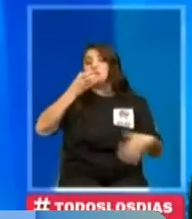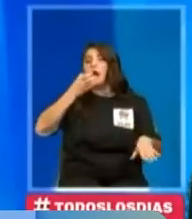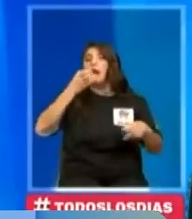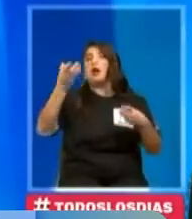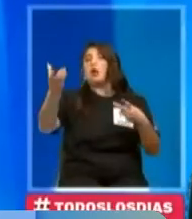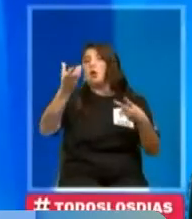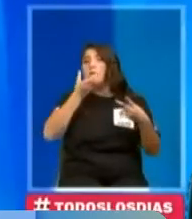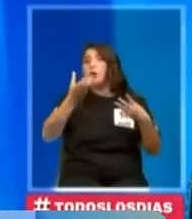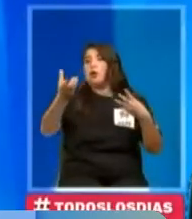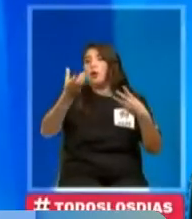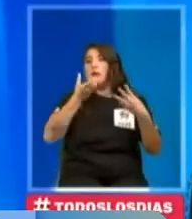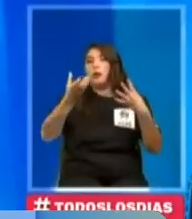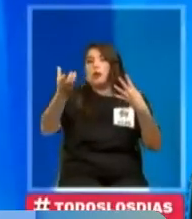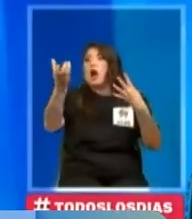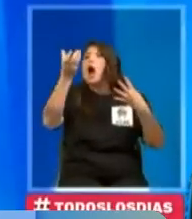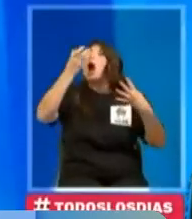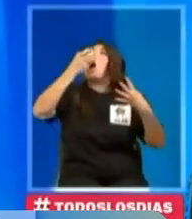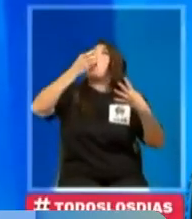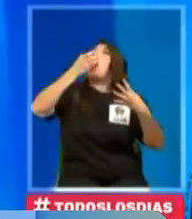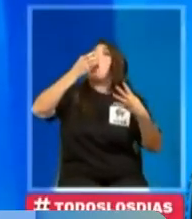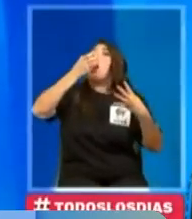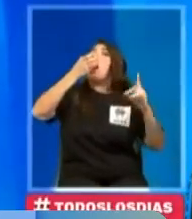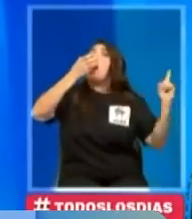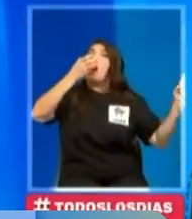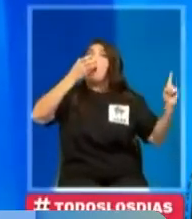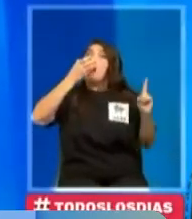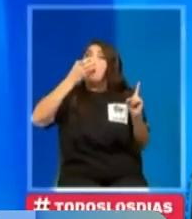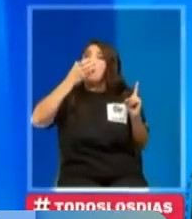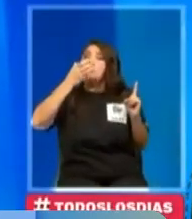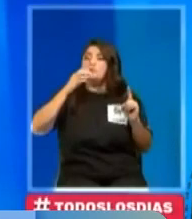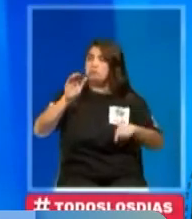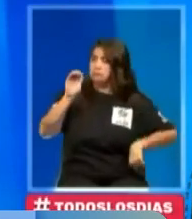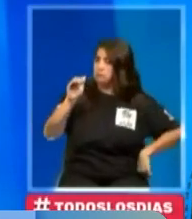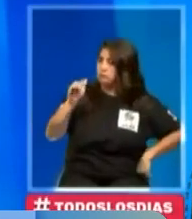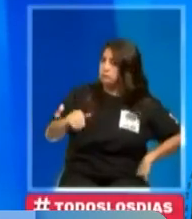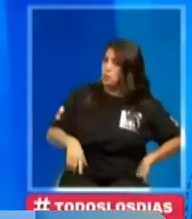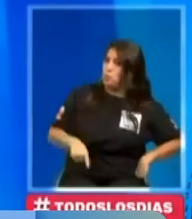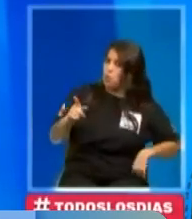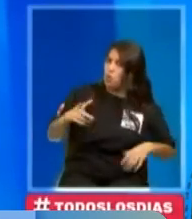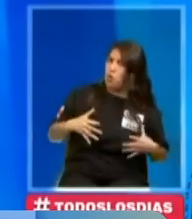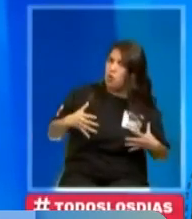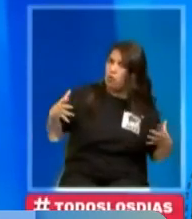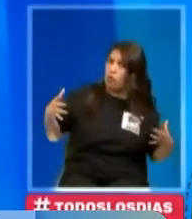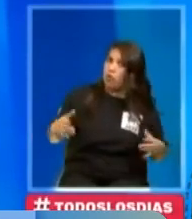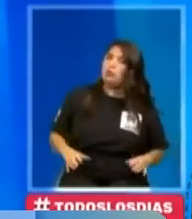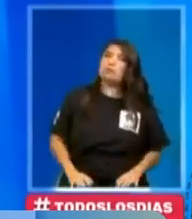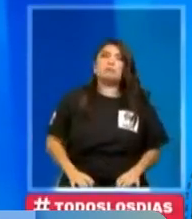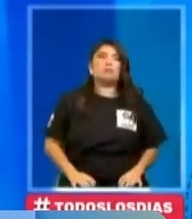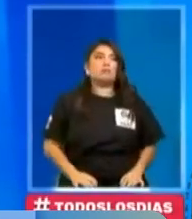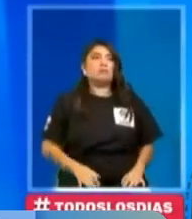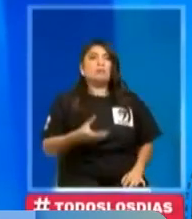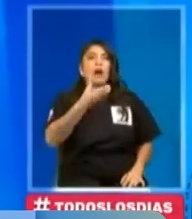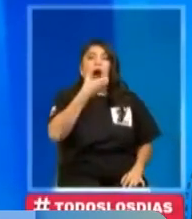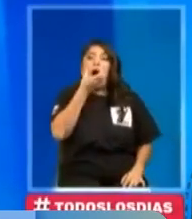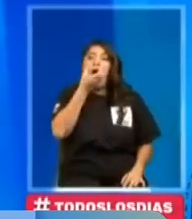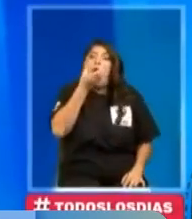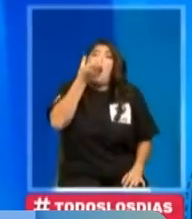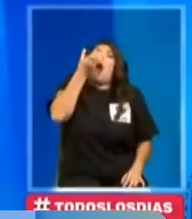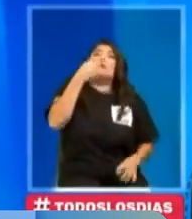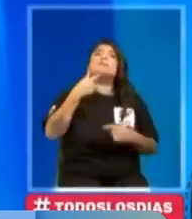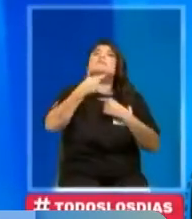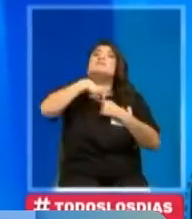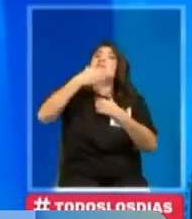ahí. ¡Oh! Viene alguien de afuera y le dice, oye, estás gordo. El guatón se saca el completo de la